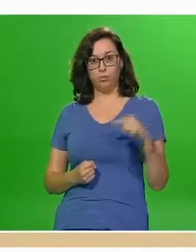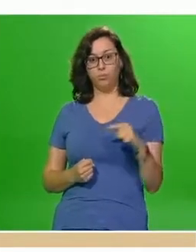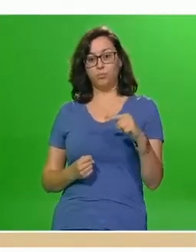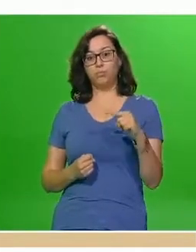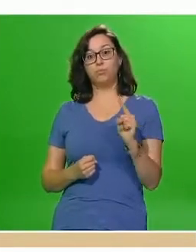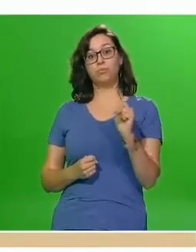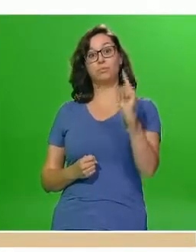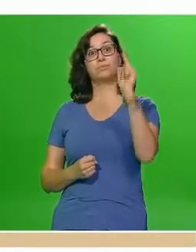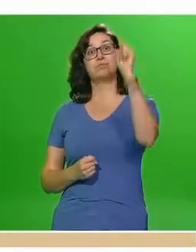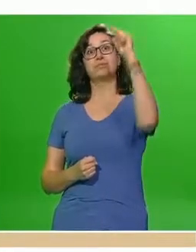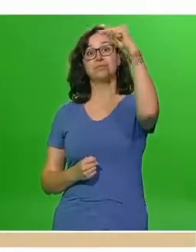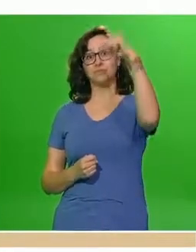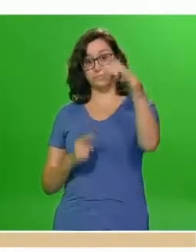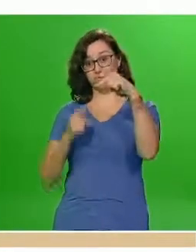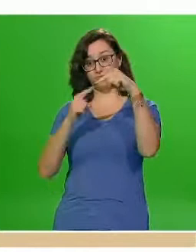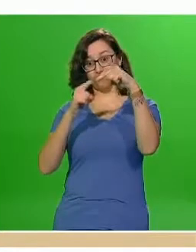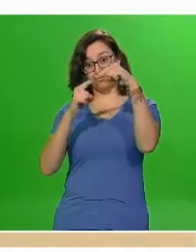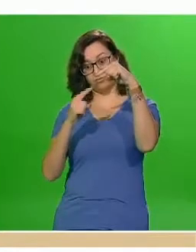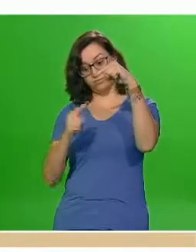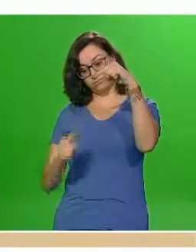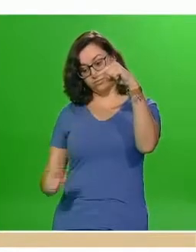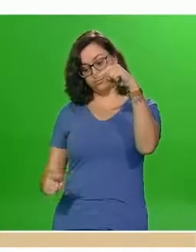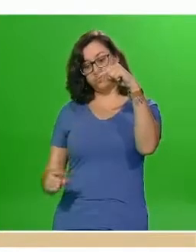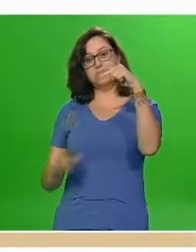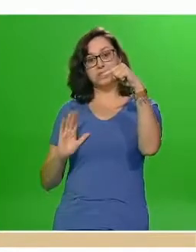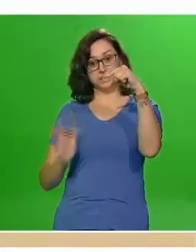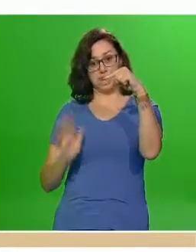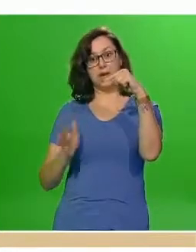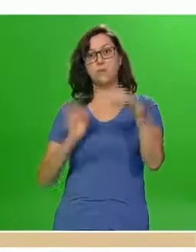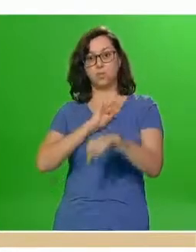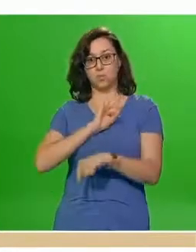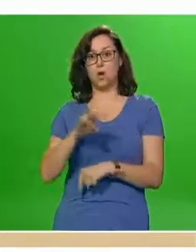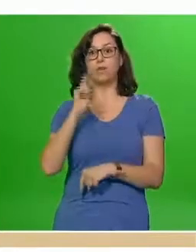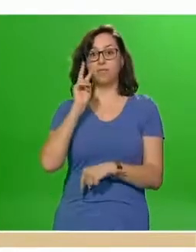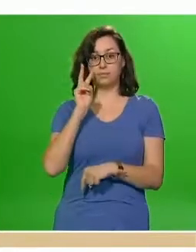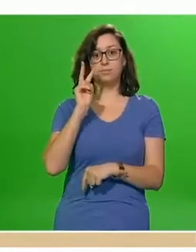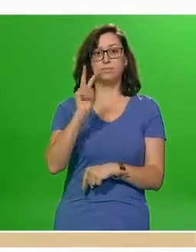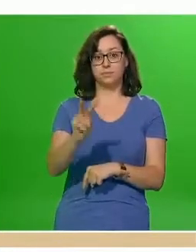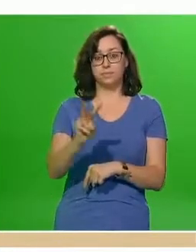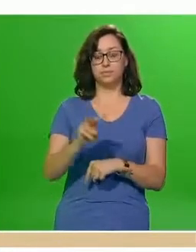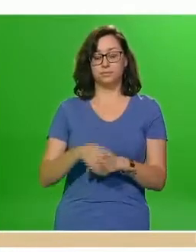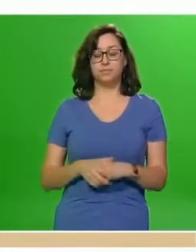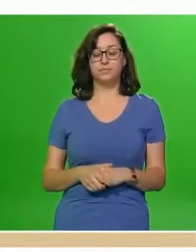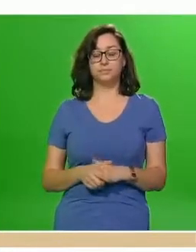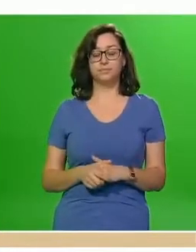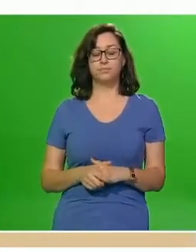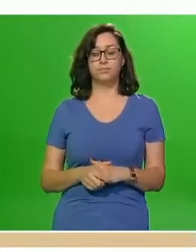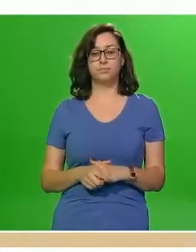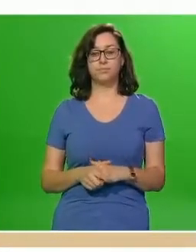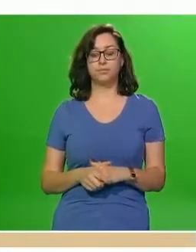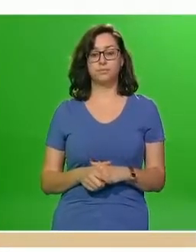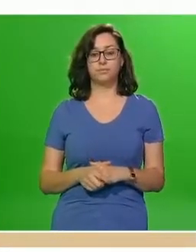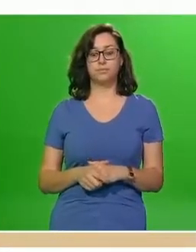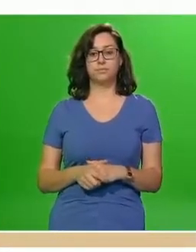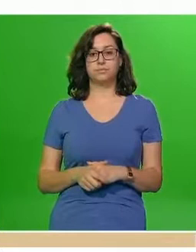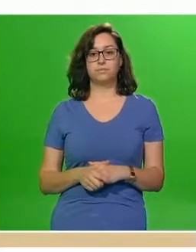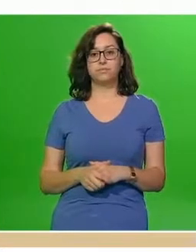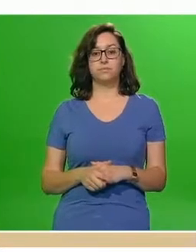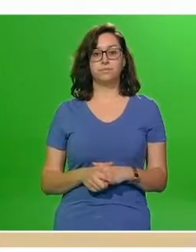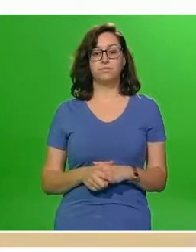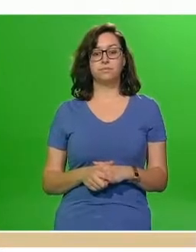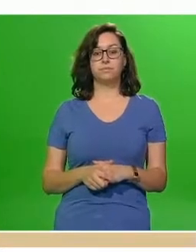de la segunda curva o del segundo brote que tuvimos a finales de diciembre y a inicios de este